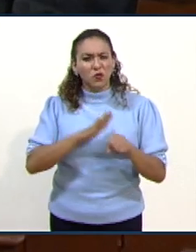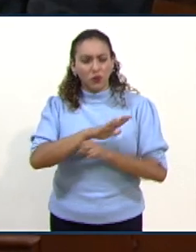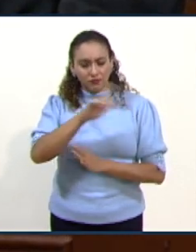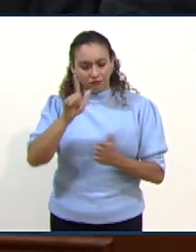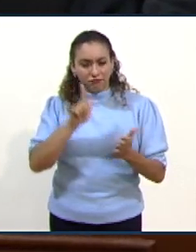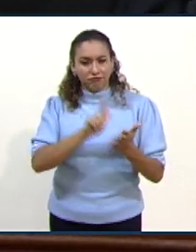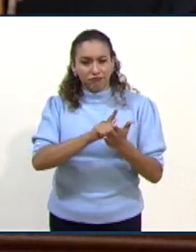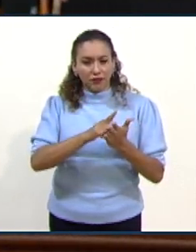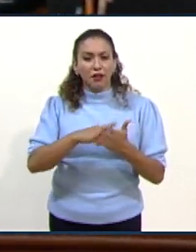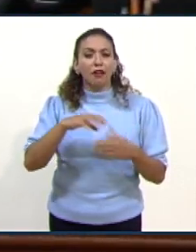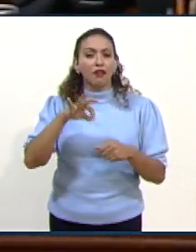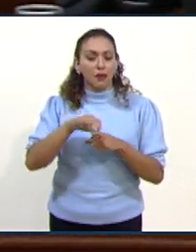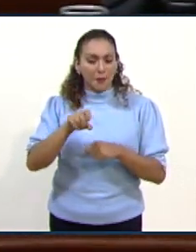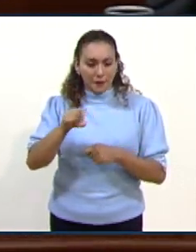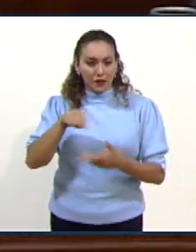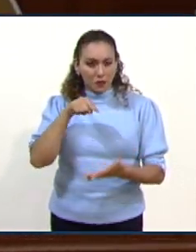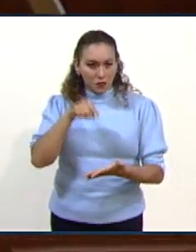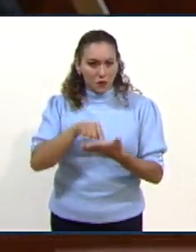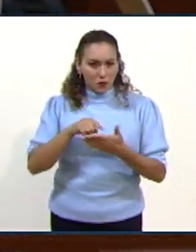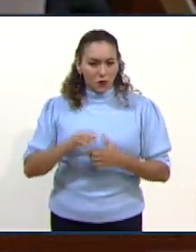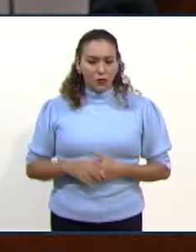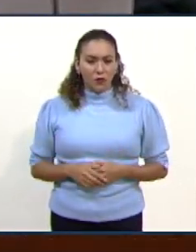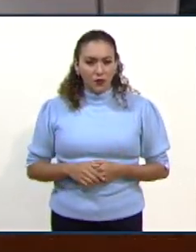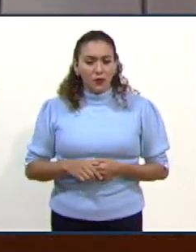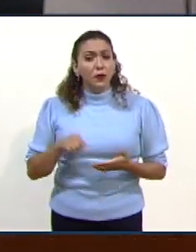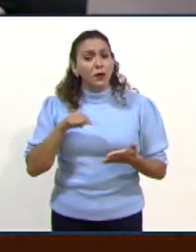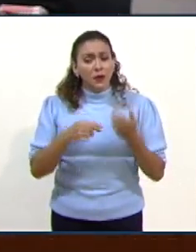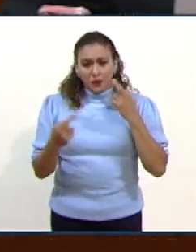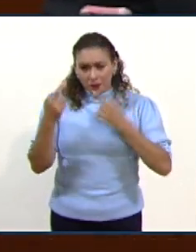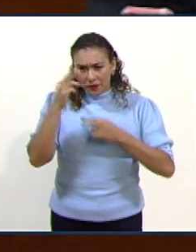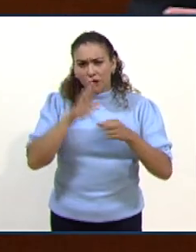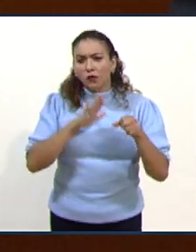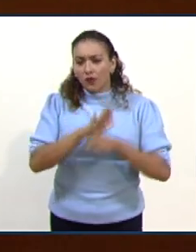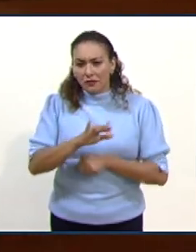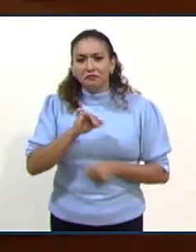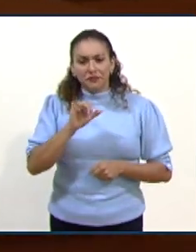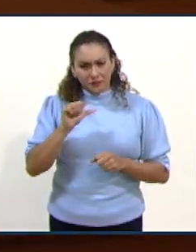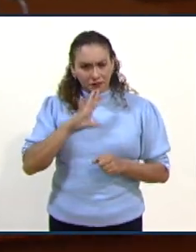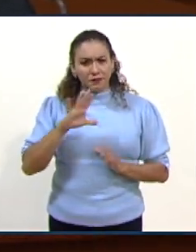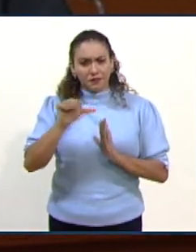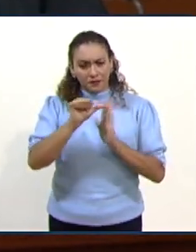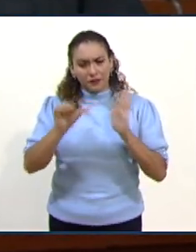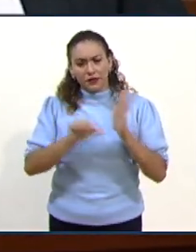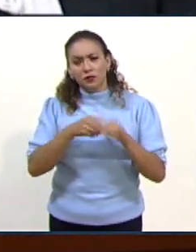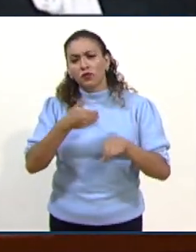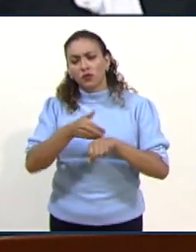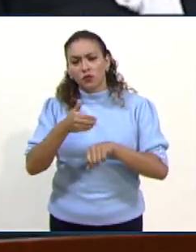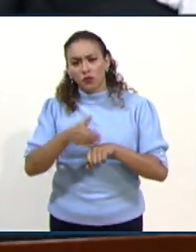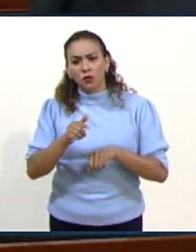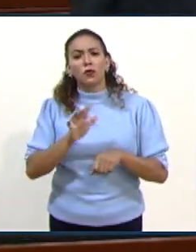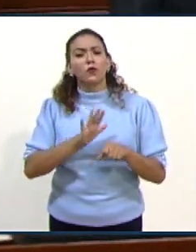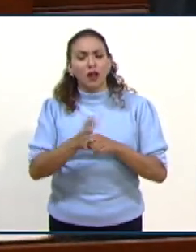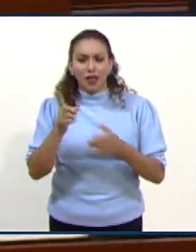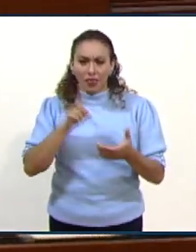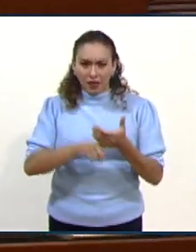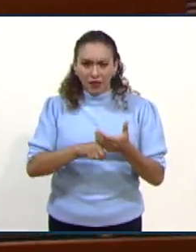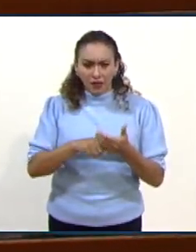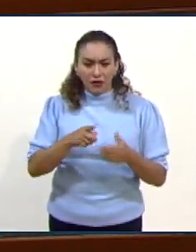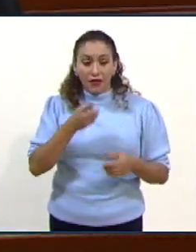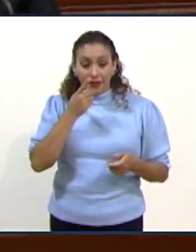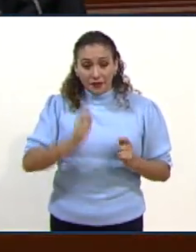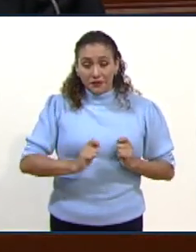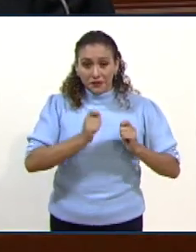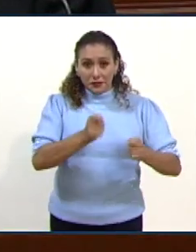Ley Electoral Local. En este asunto, el Pleno declaró válido el artículo que da la atribución al órgano interno de control